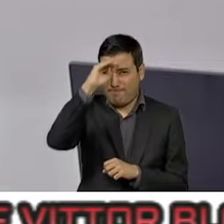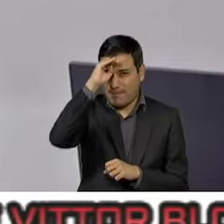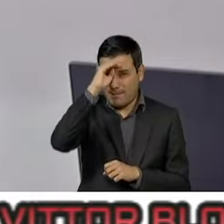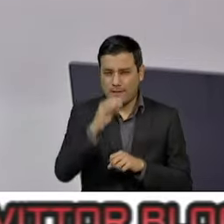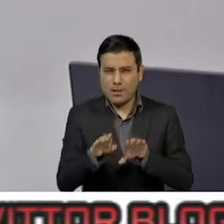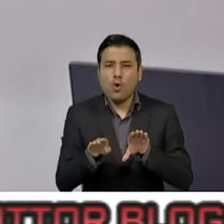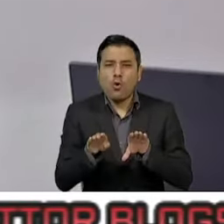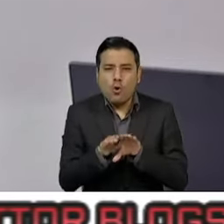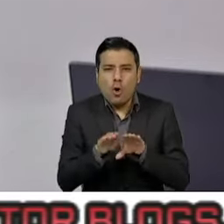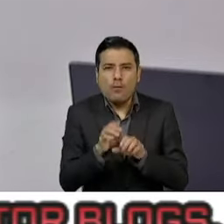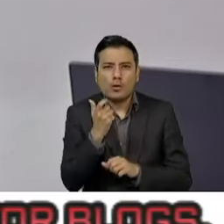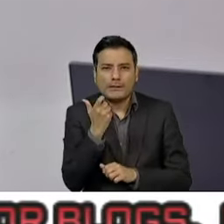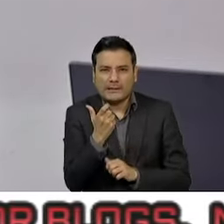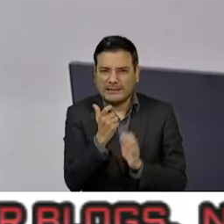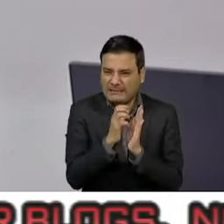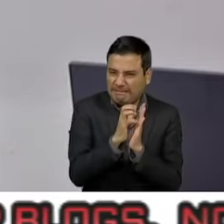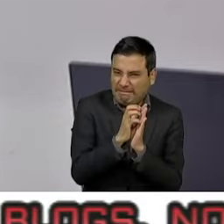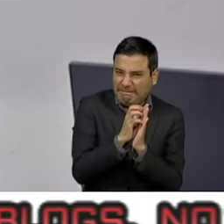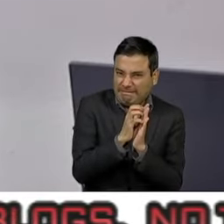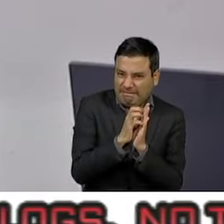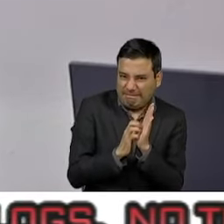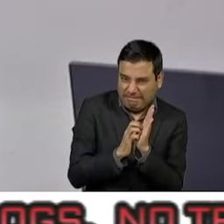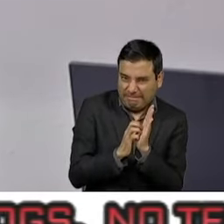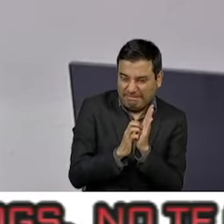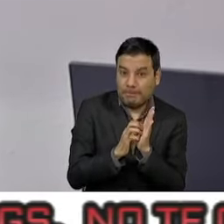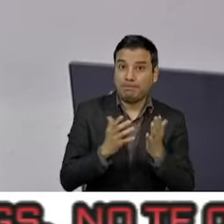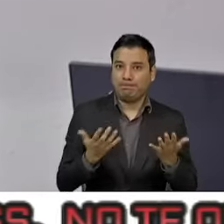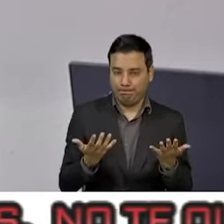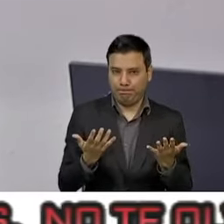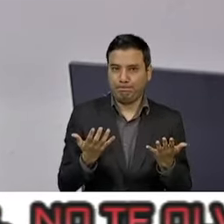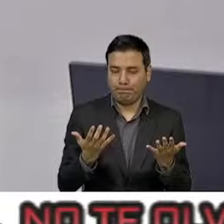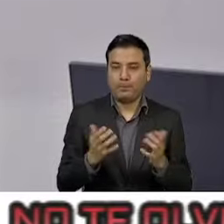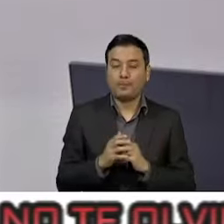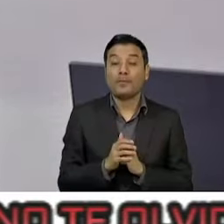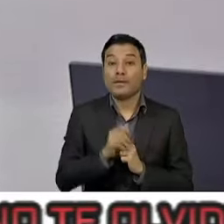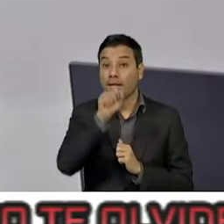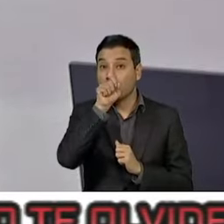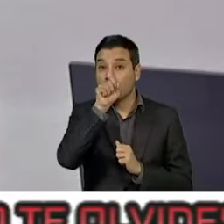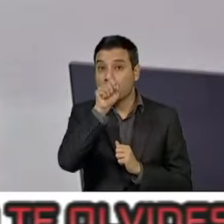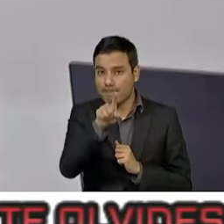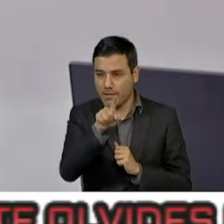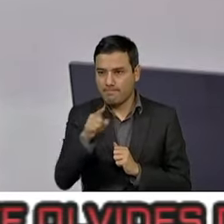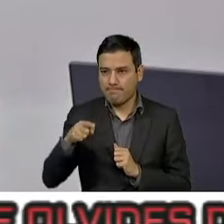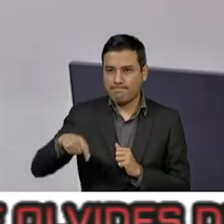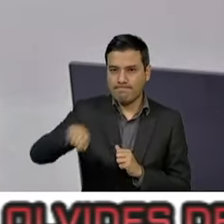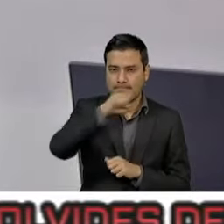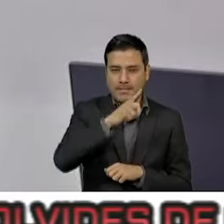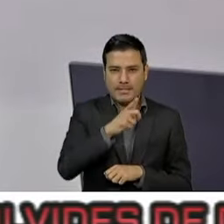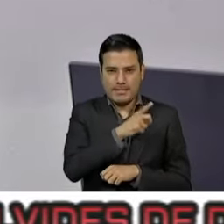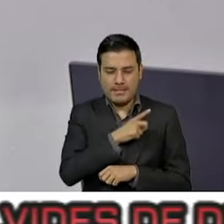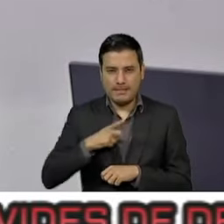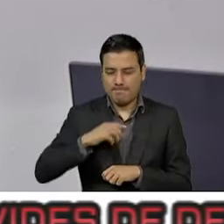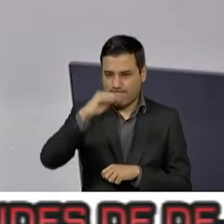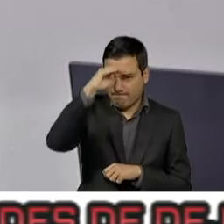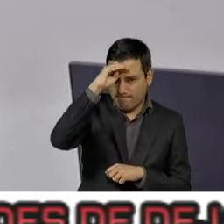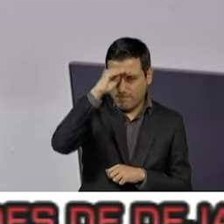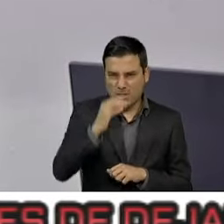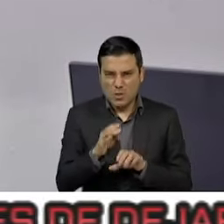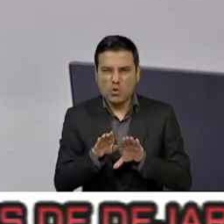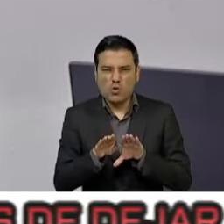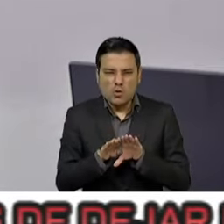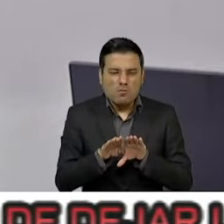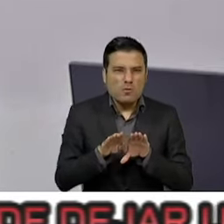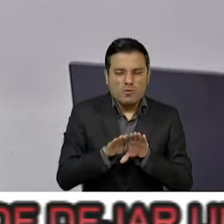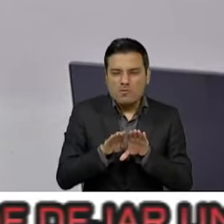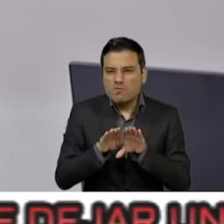recursos públicos que la ciudadanía pone en nuestras manos. Habremos de identificar de manera rápida y segura cómo hacer para